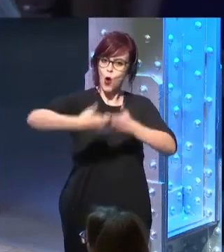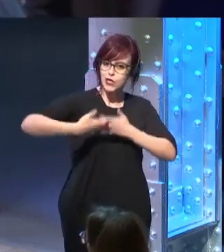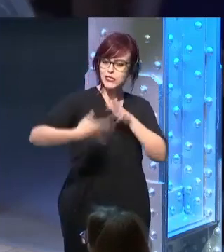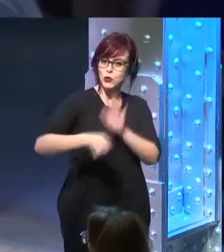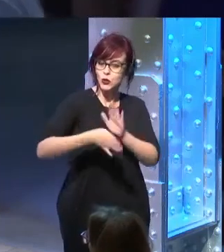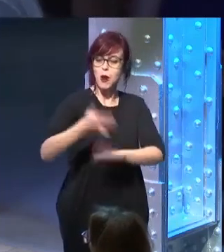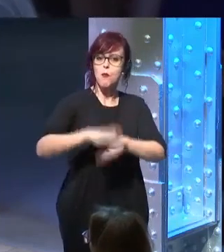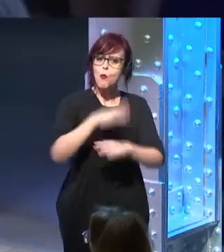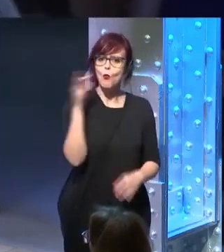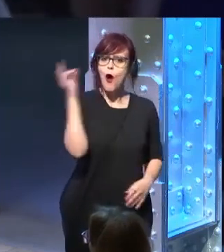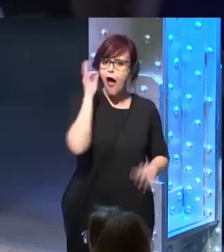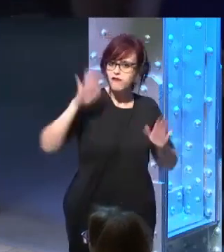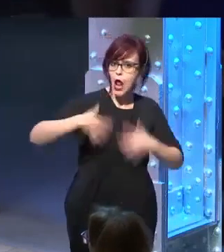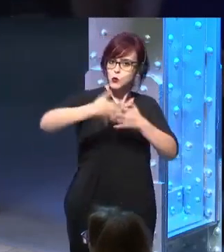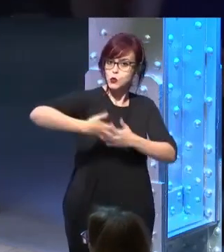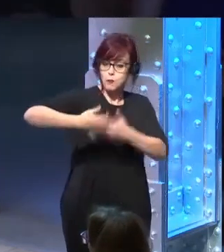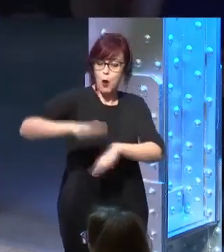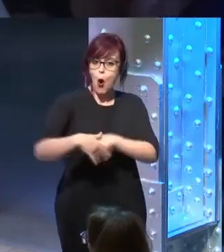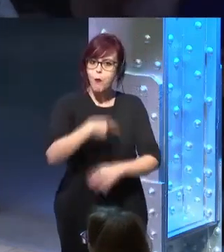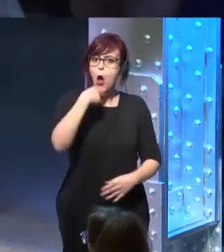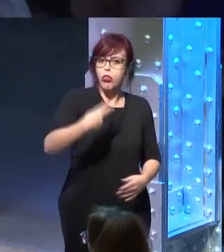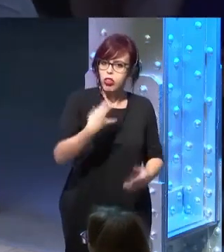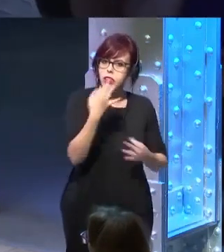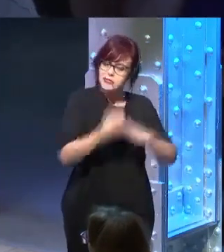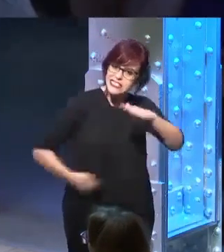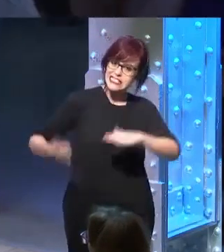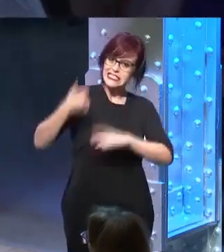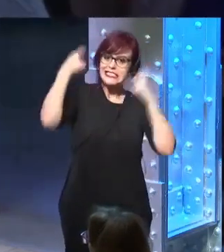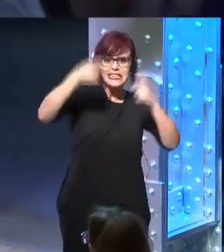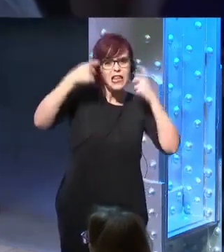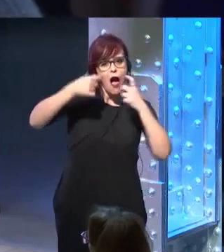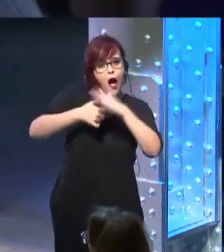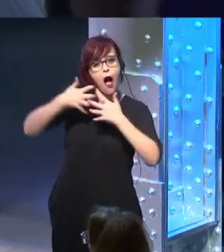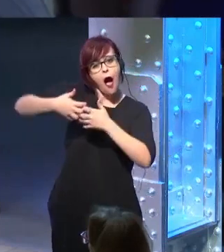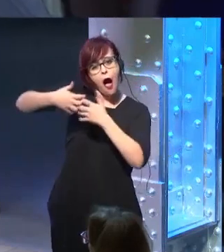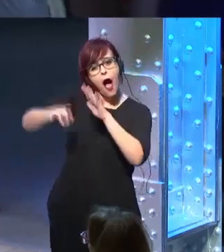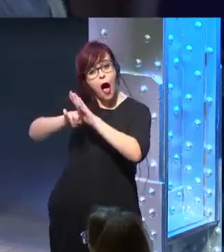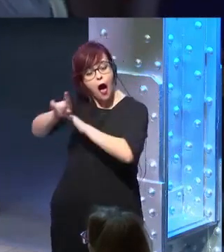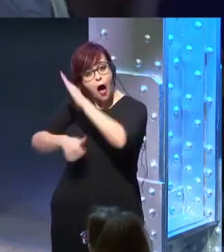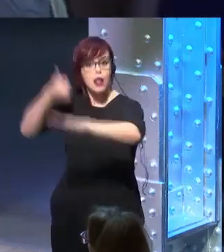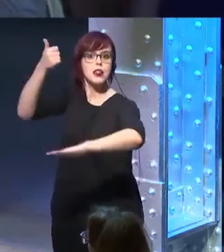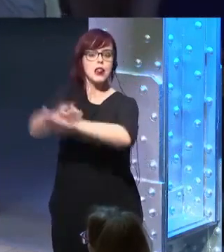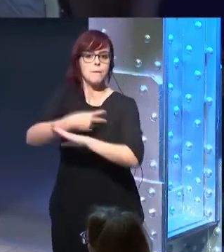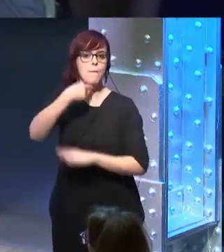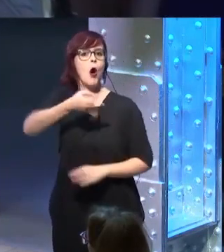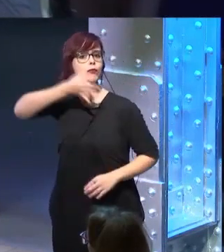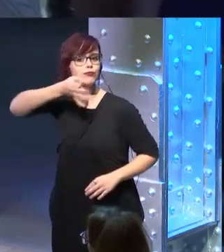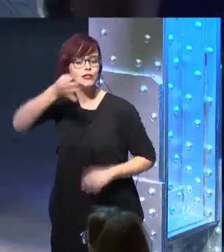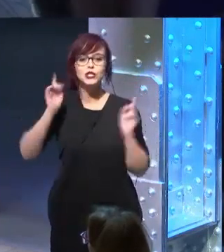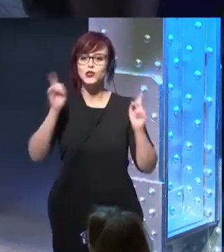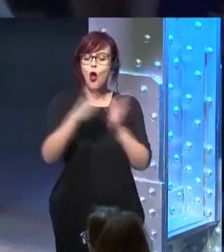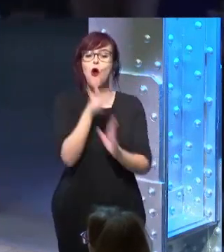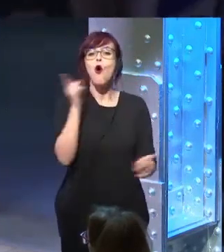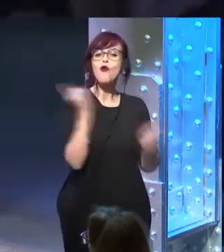pagando un precio tan alto para que su voz sea escuchada, creo que es mucho mejor reconocer que es mucho más complicado que una simple